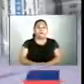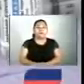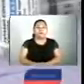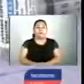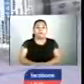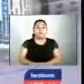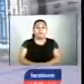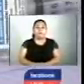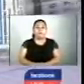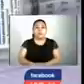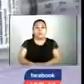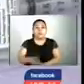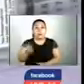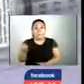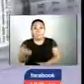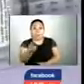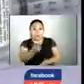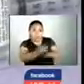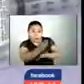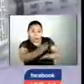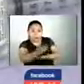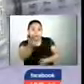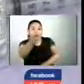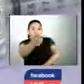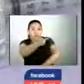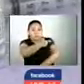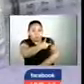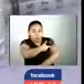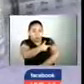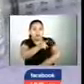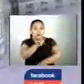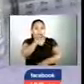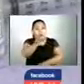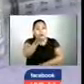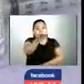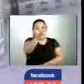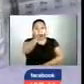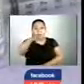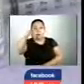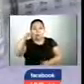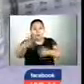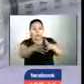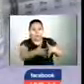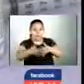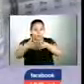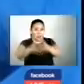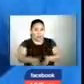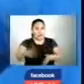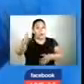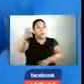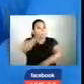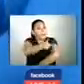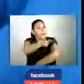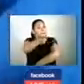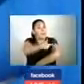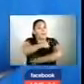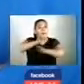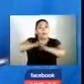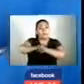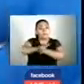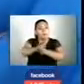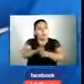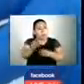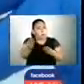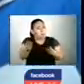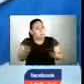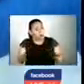El ritmo en que la población asiste a los centros de vacunación en Estados Unidos para ponerse las dosis contra el coronavirus ha